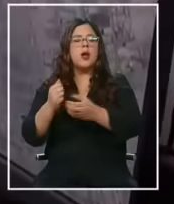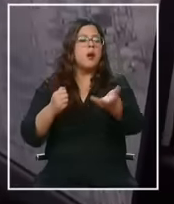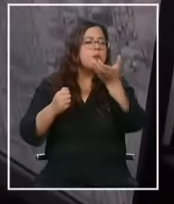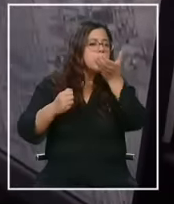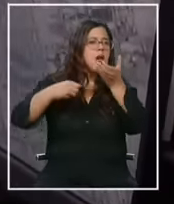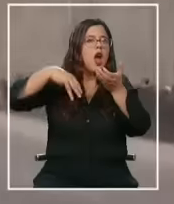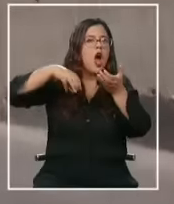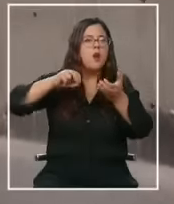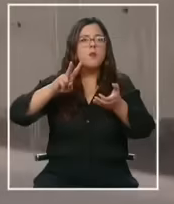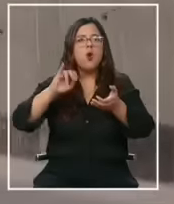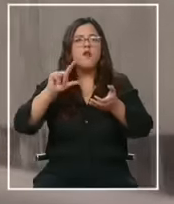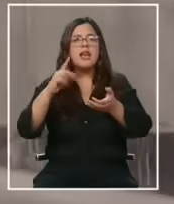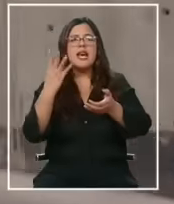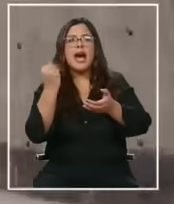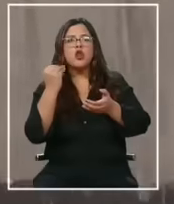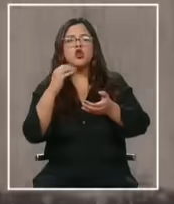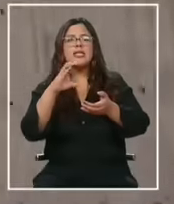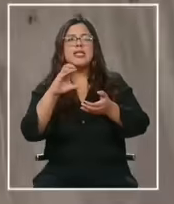14 para CR.